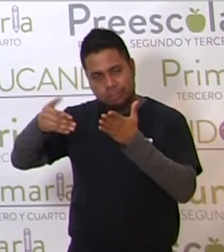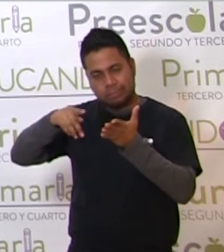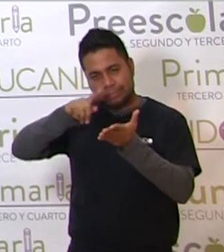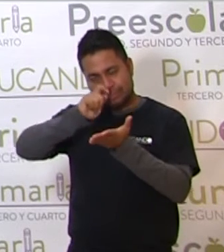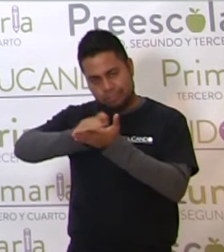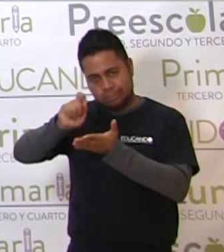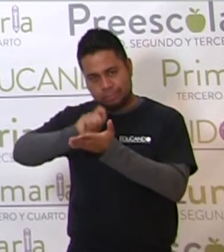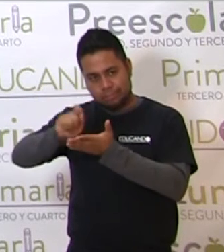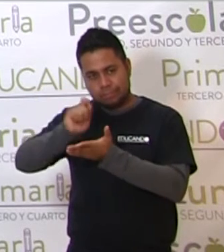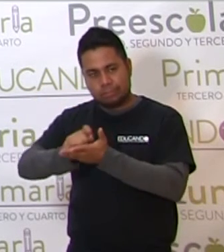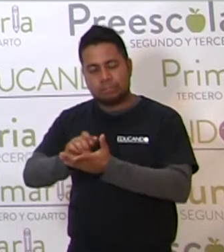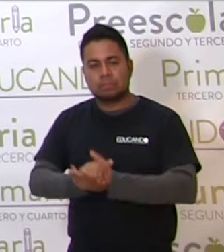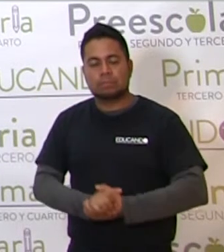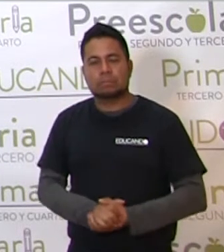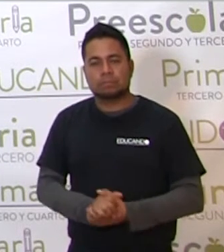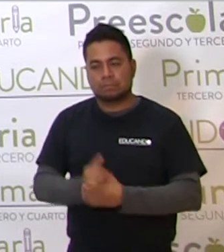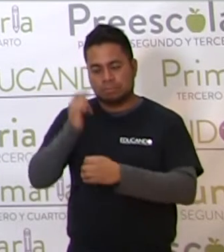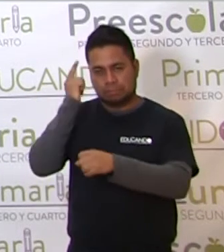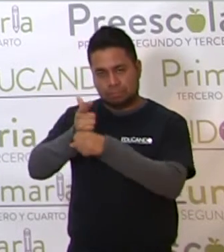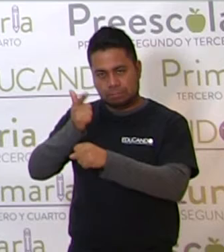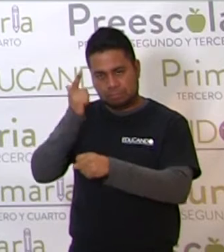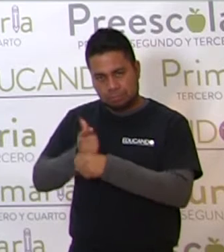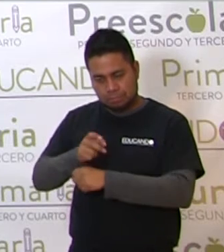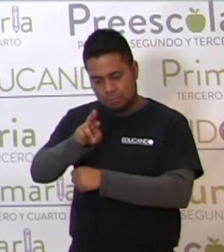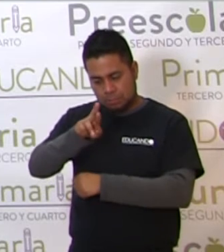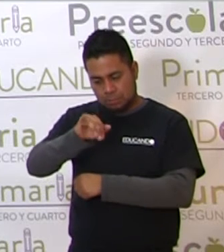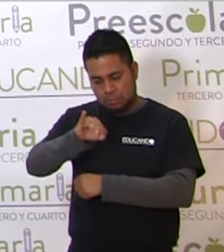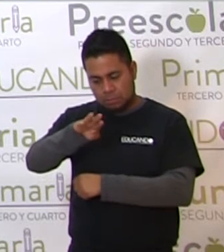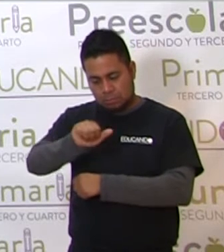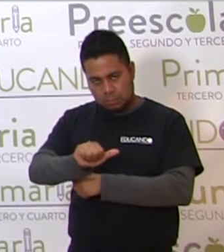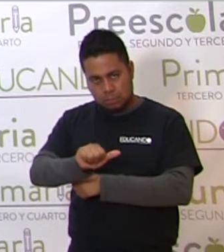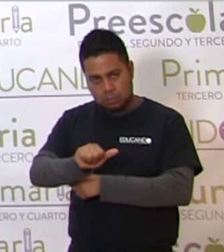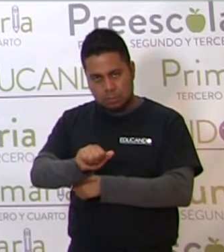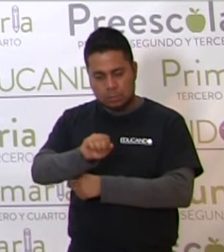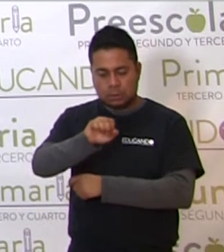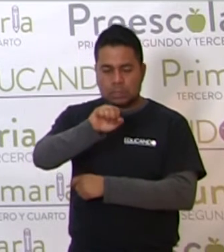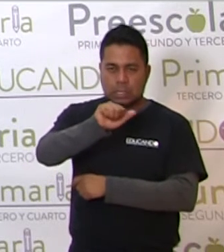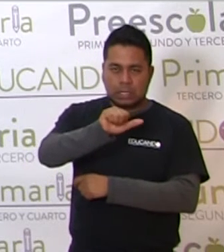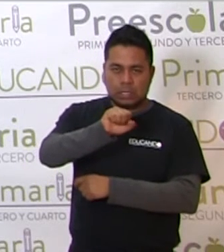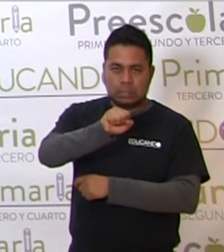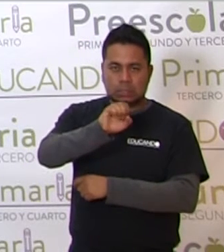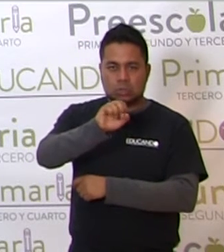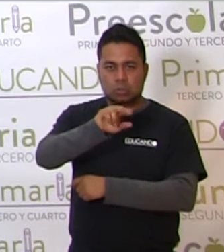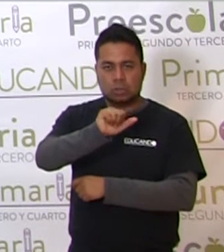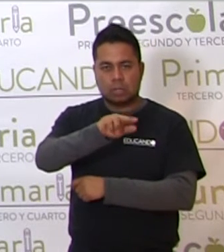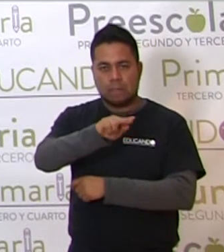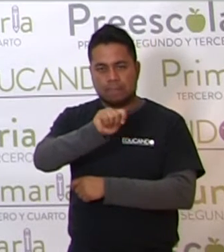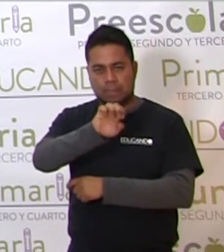escribí identificamos es una rima sonante o es una rima